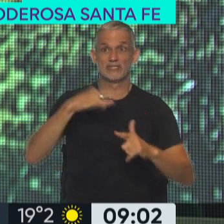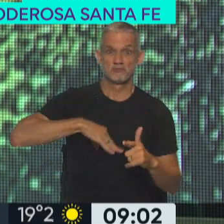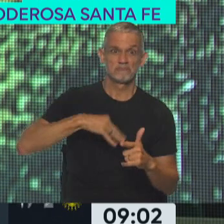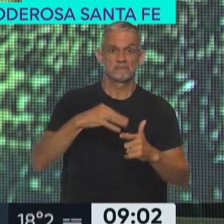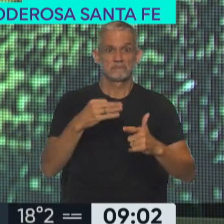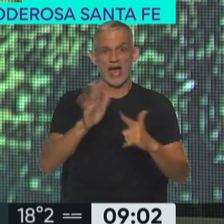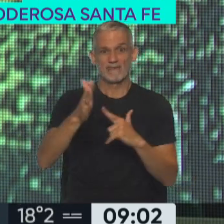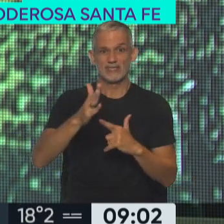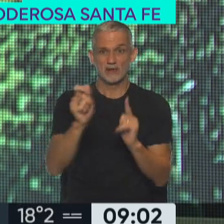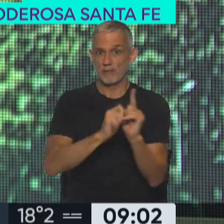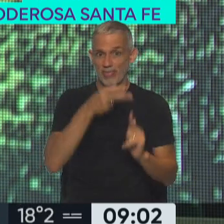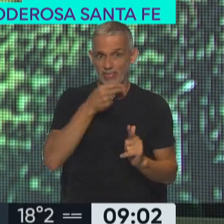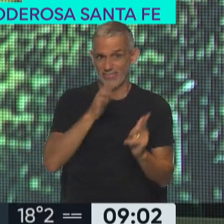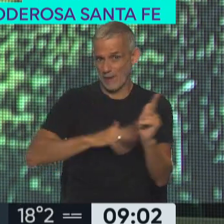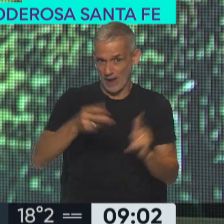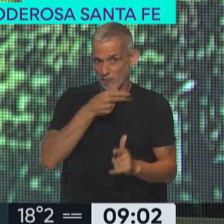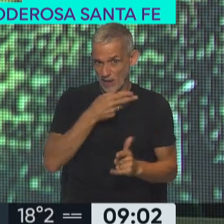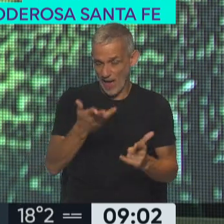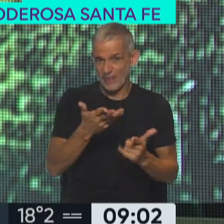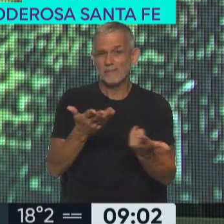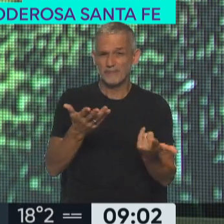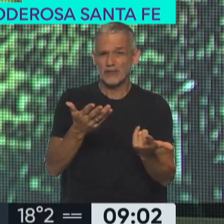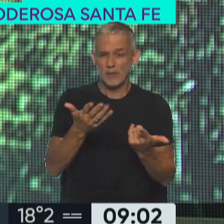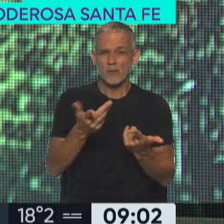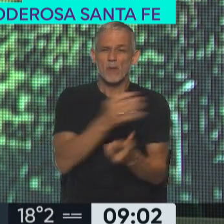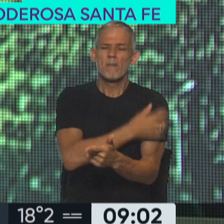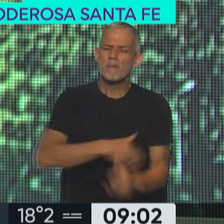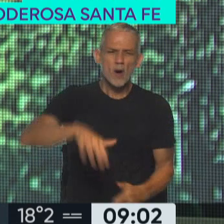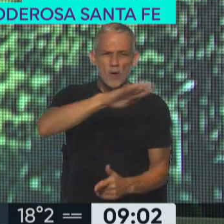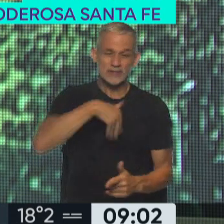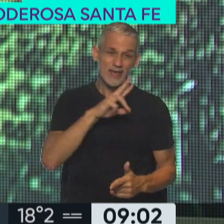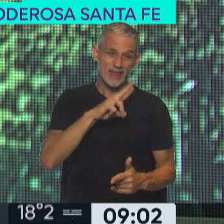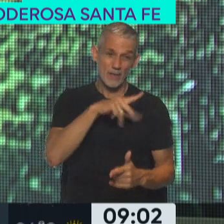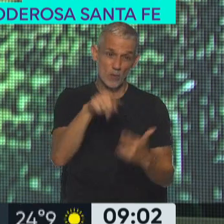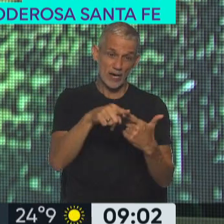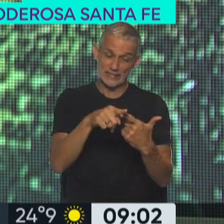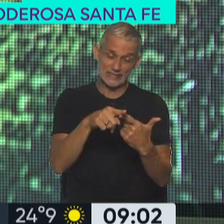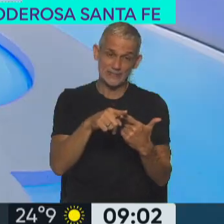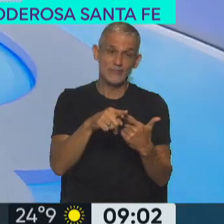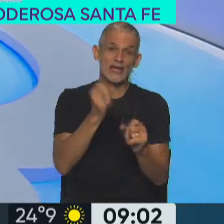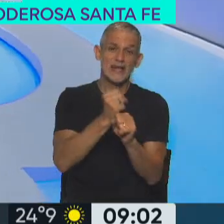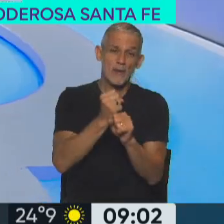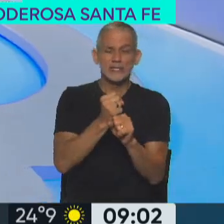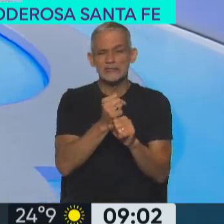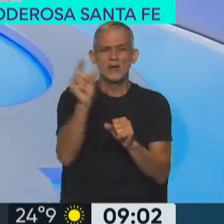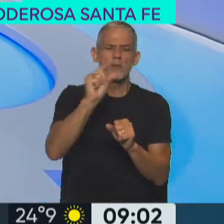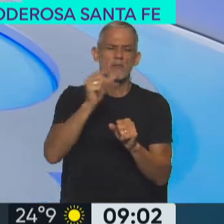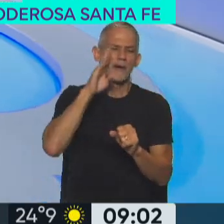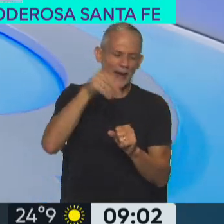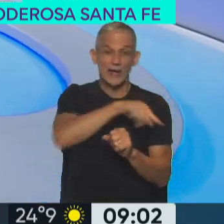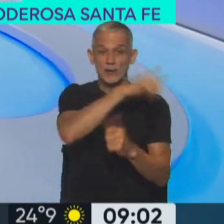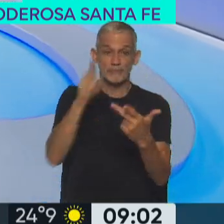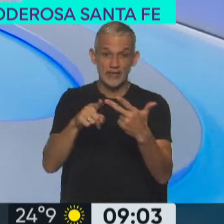a veces no es registrado, sobre todo en el nivel de pobreza, digamos, de las mujeres, los trabajos son informales,